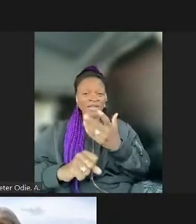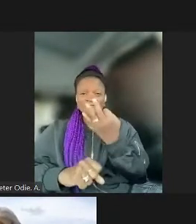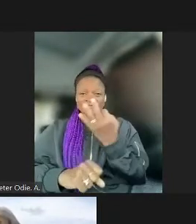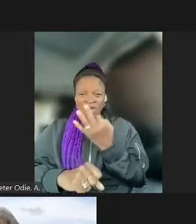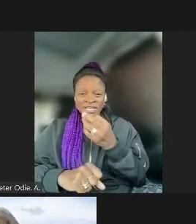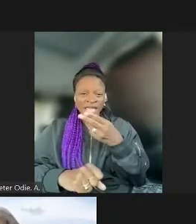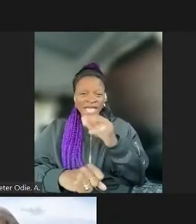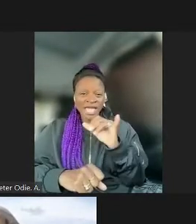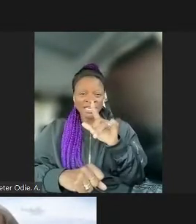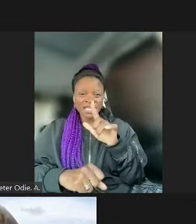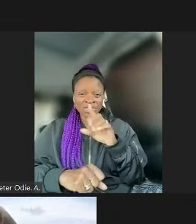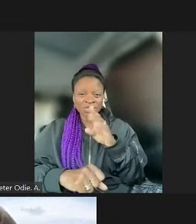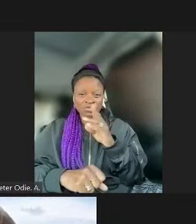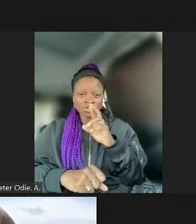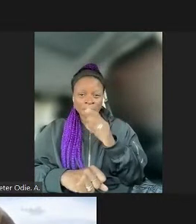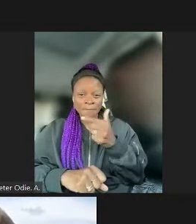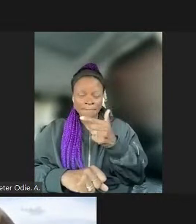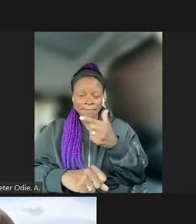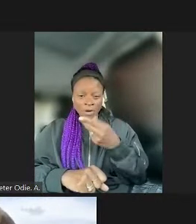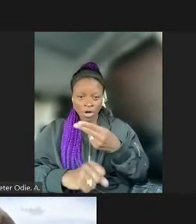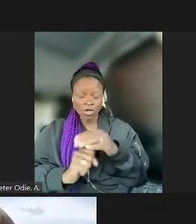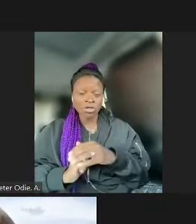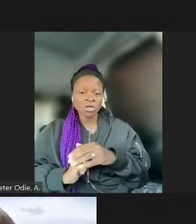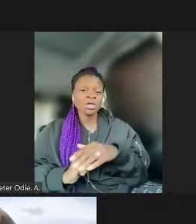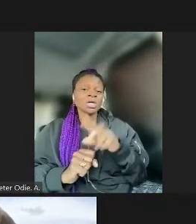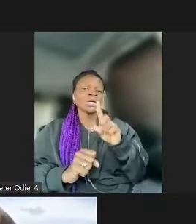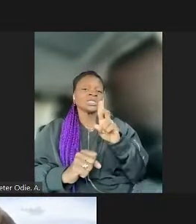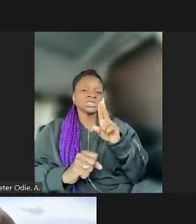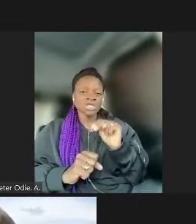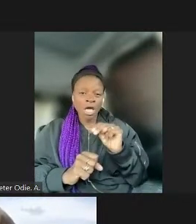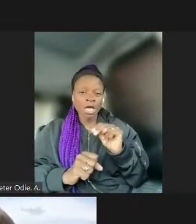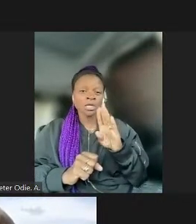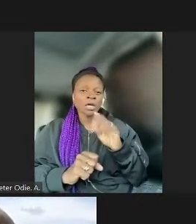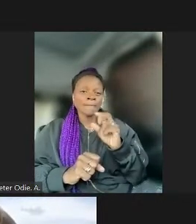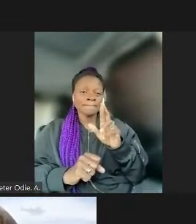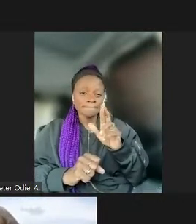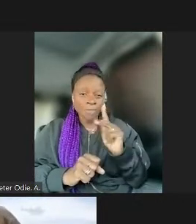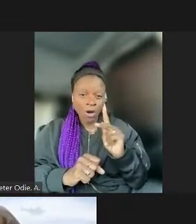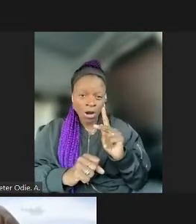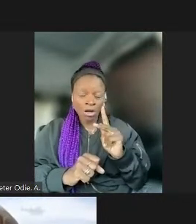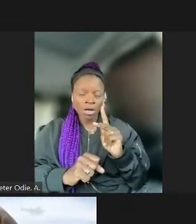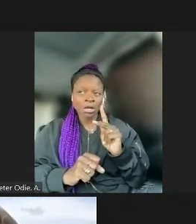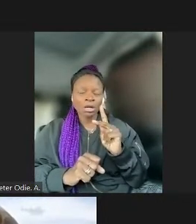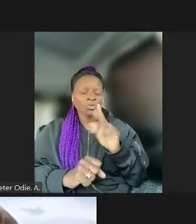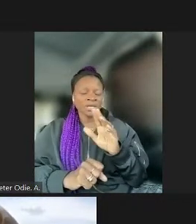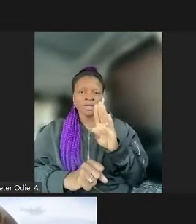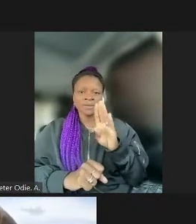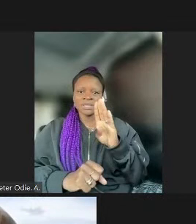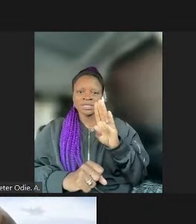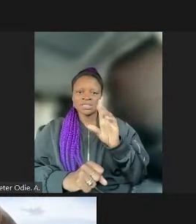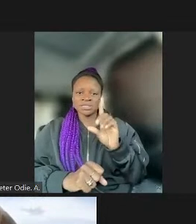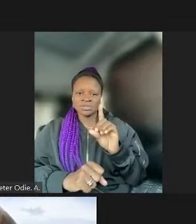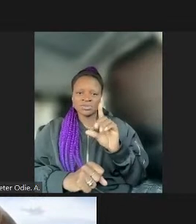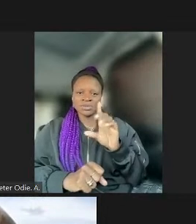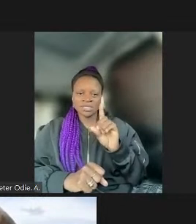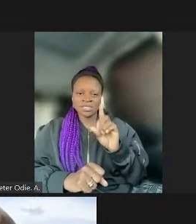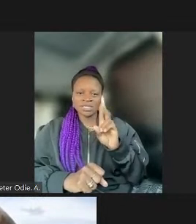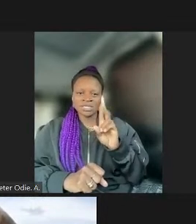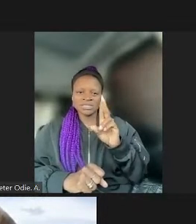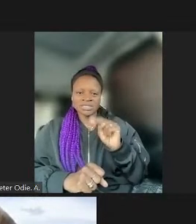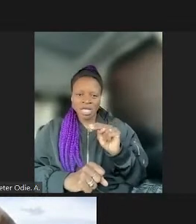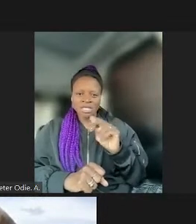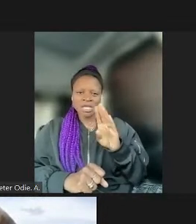en Tulsburg, la primaria, Roseland, en la primaria de Roseland y en Glen Ellen. Estas clínicas son